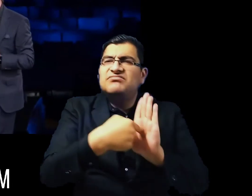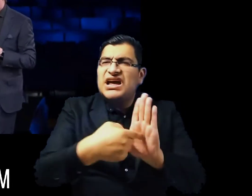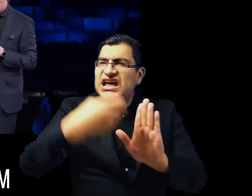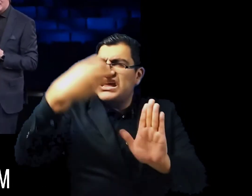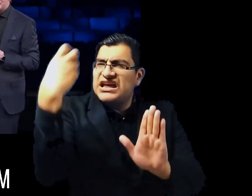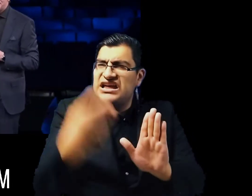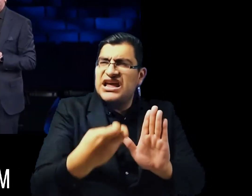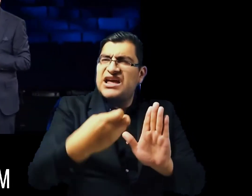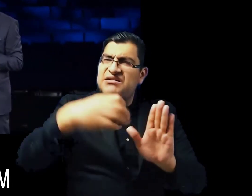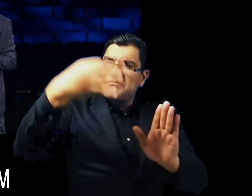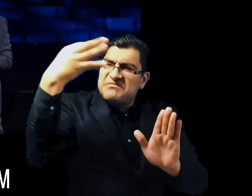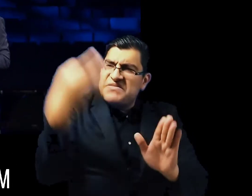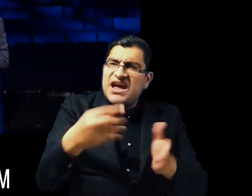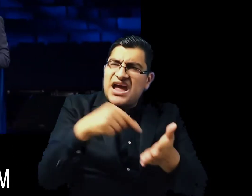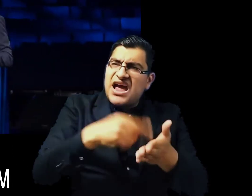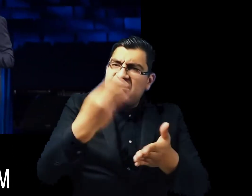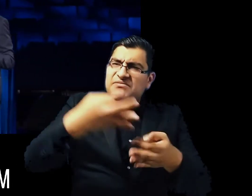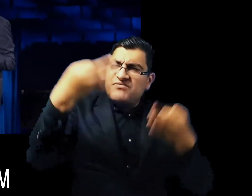teología pura.